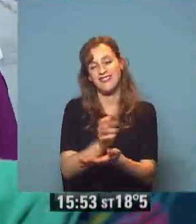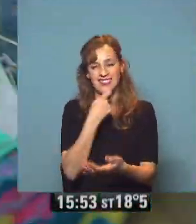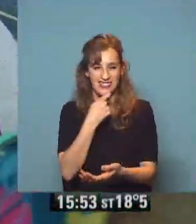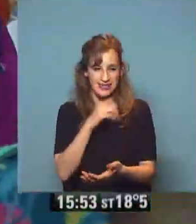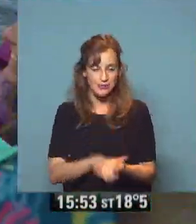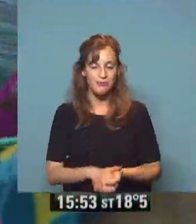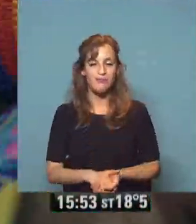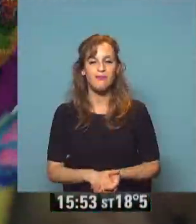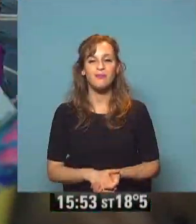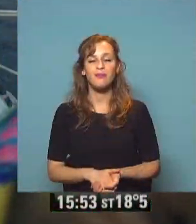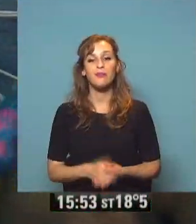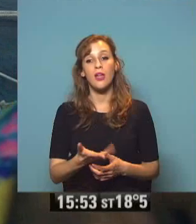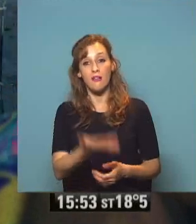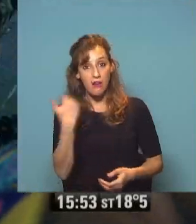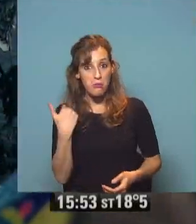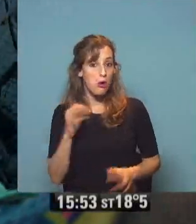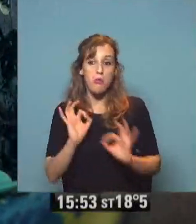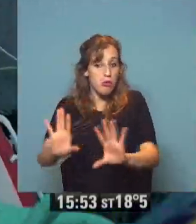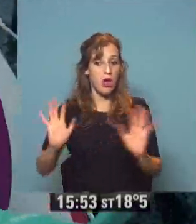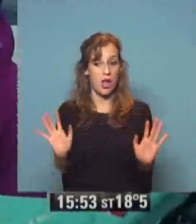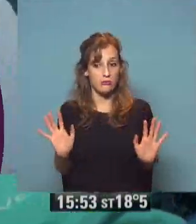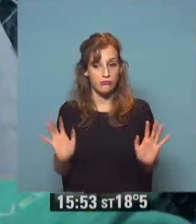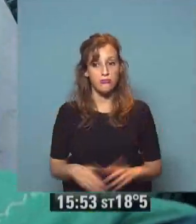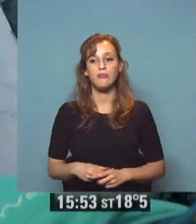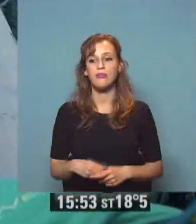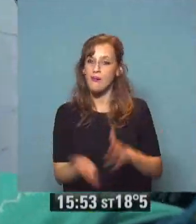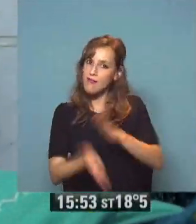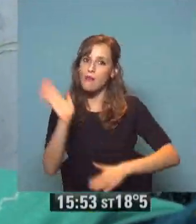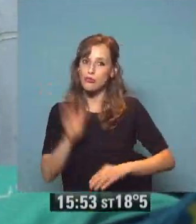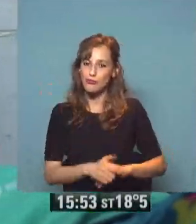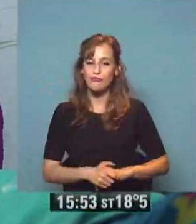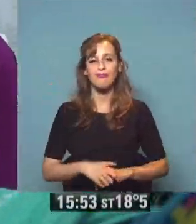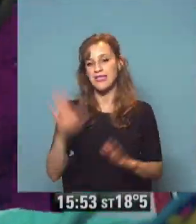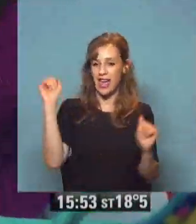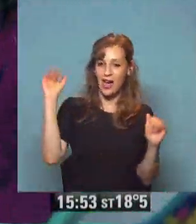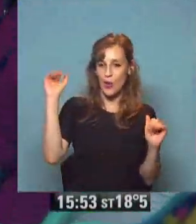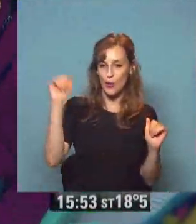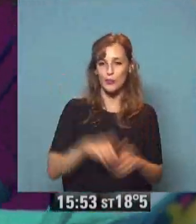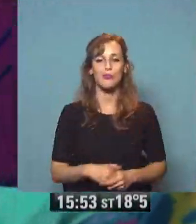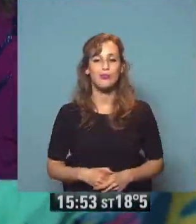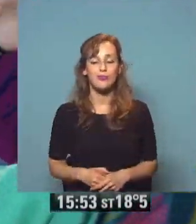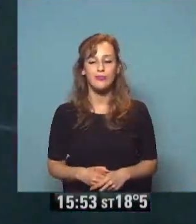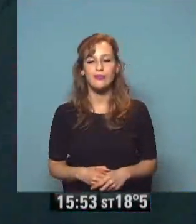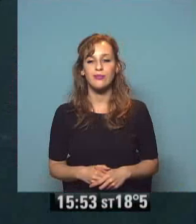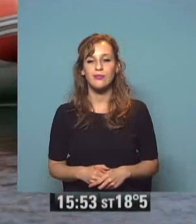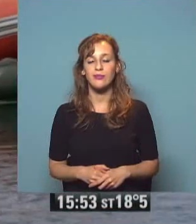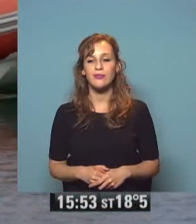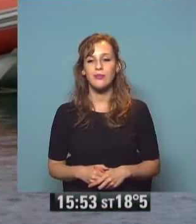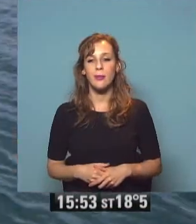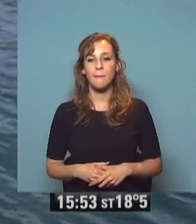Bueno, Capi, zarpamos cuando usted quiera, ¿eh? Nos vamos. ¿Vamos? ¡Nos vamos! ¡Chau, chau! ¡Saluden!